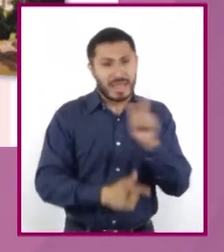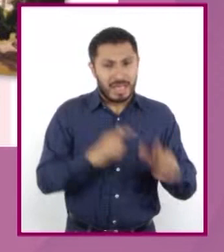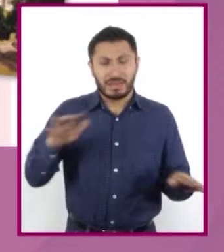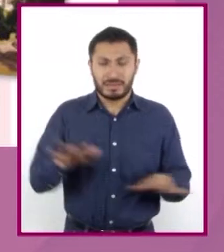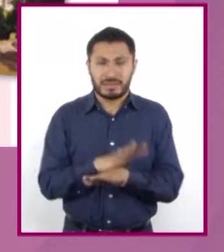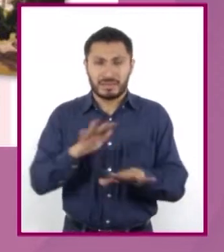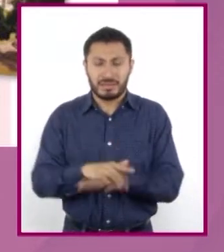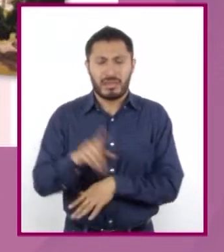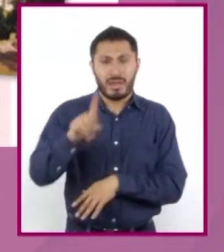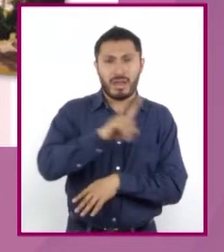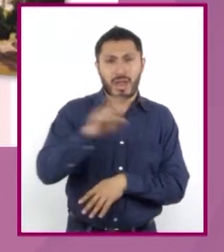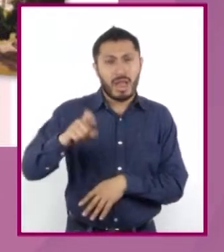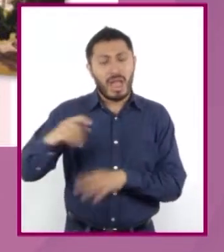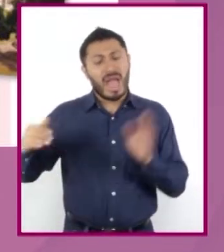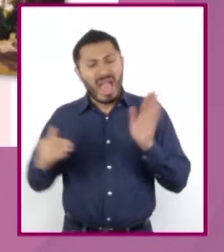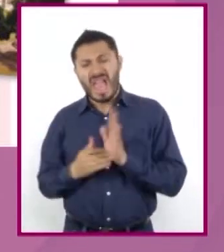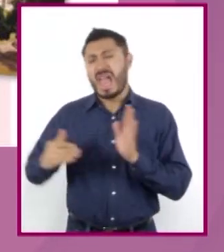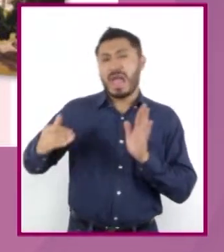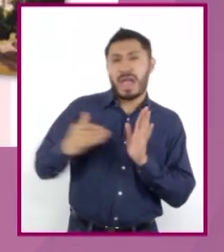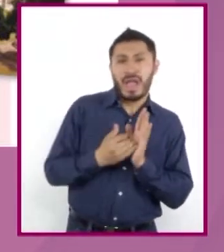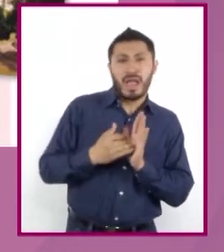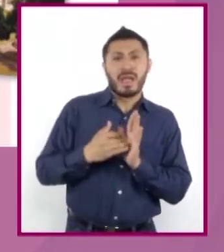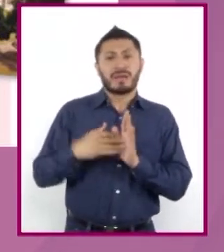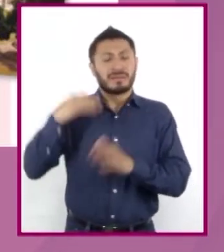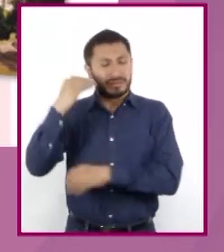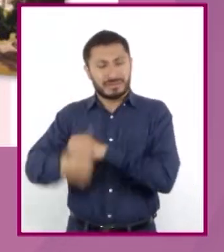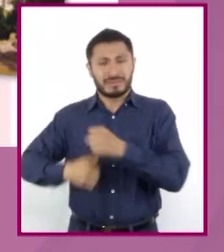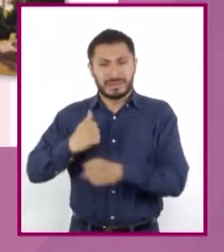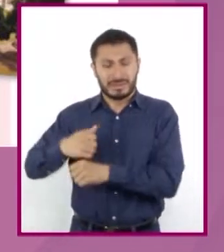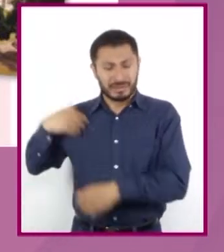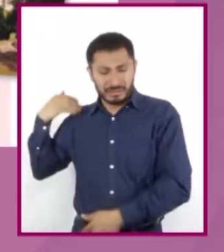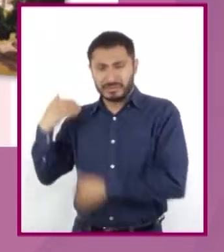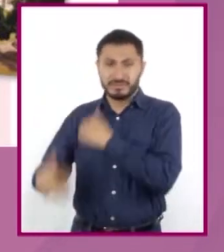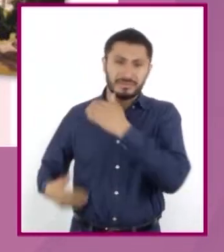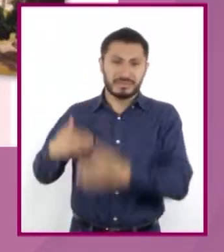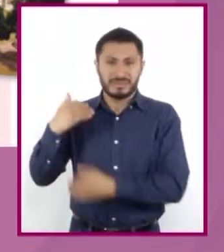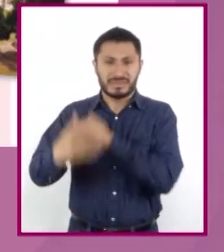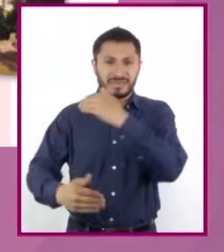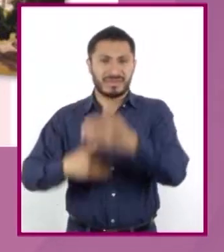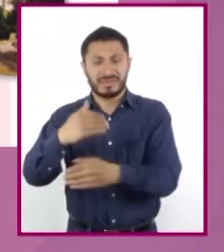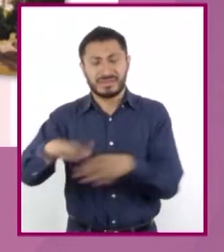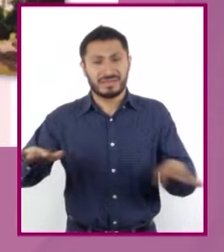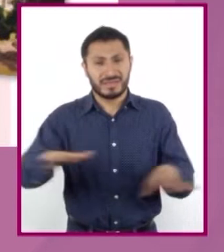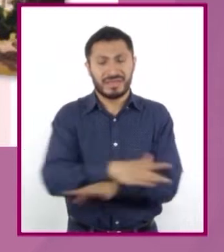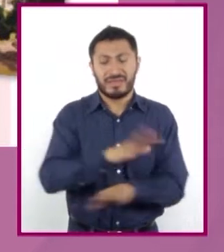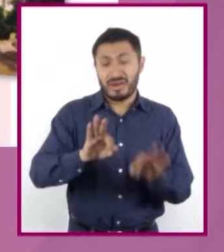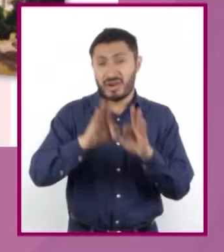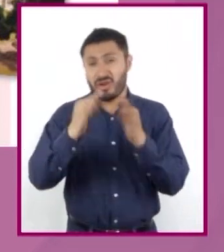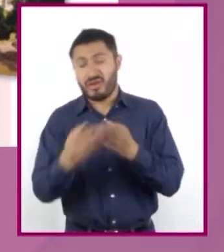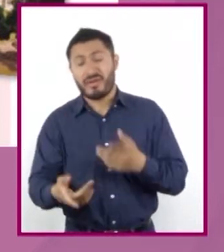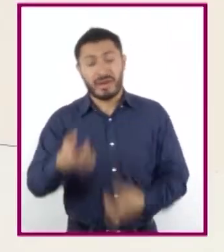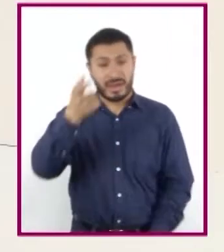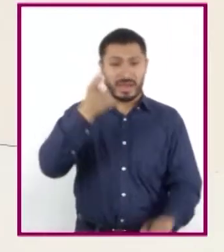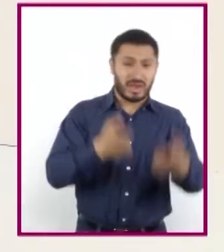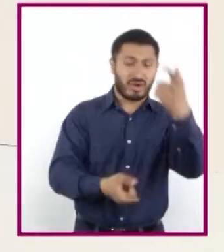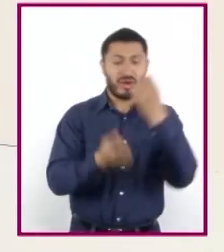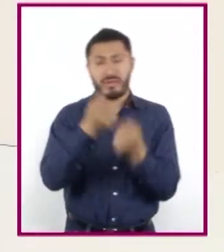de años transforman la geografía, las estructuras económicas, las mentalidades o las